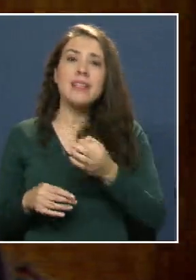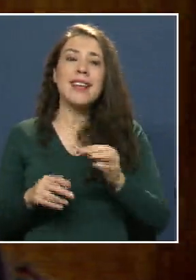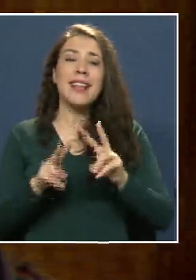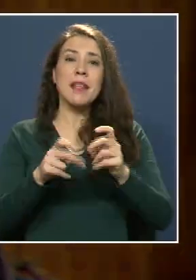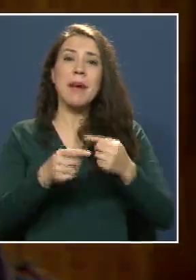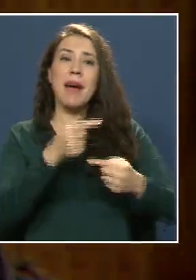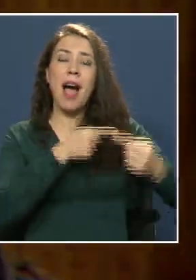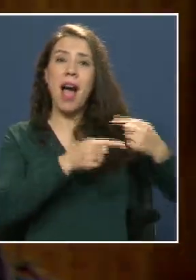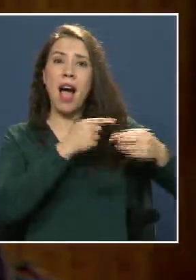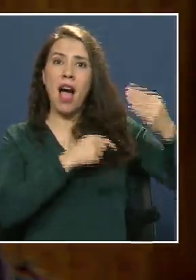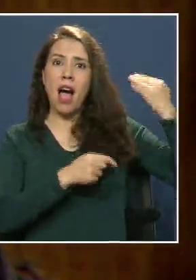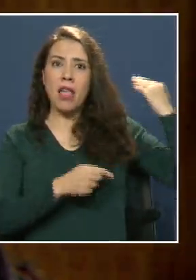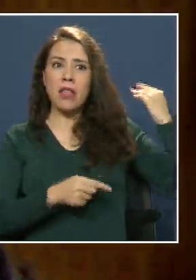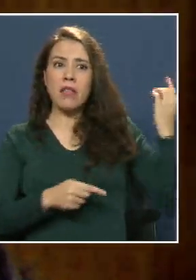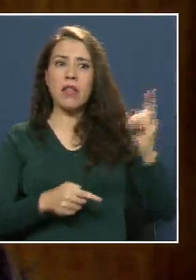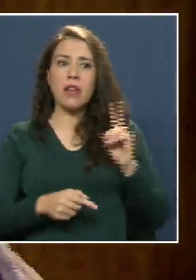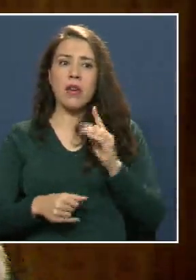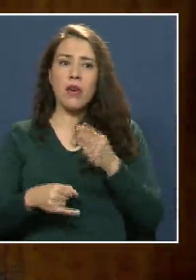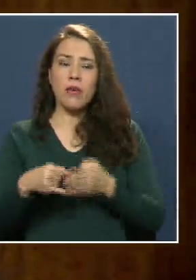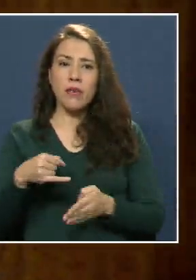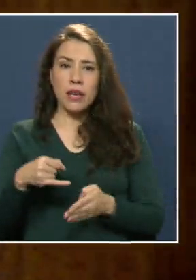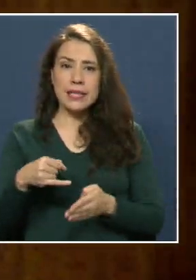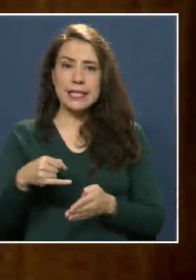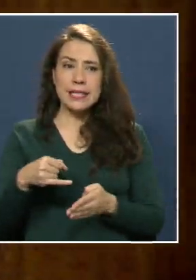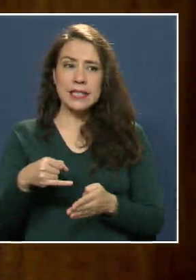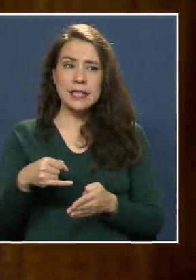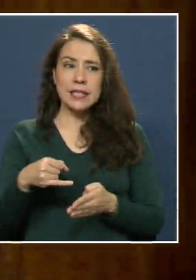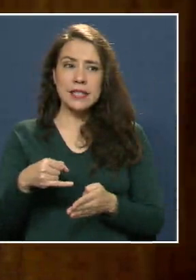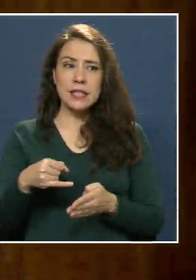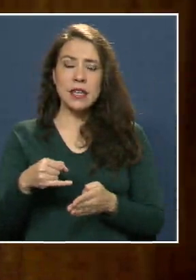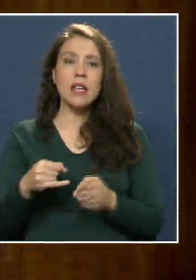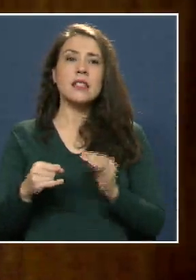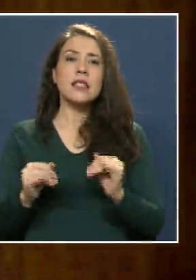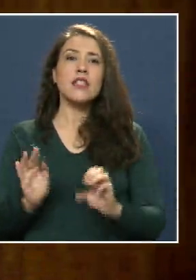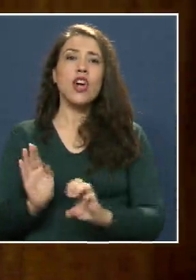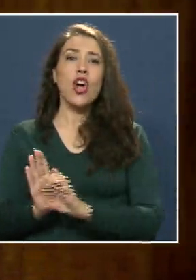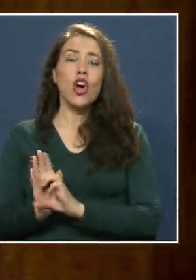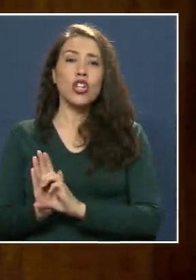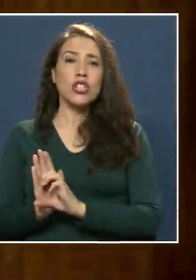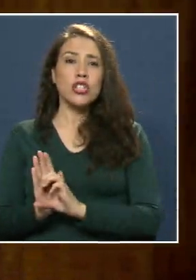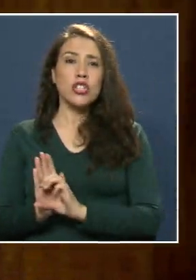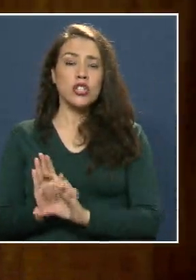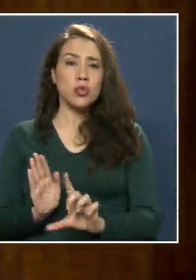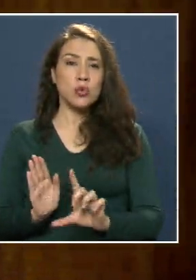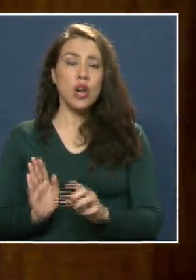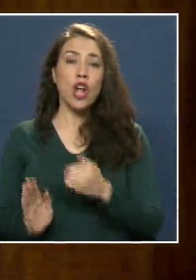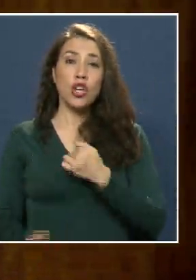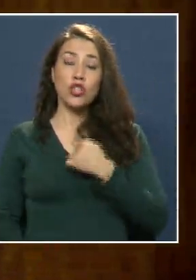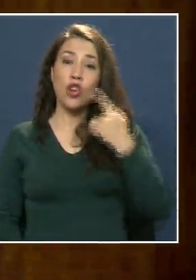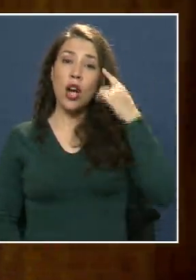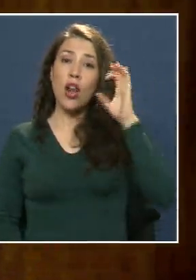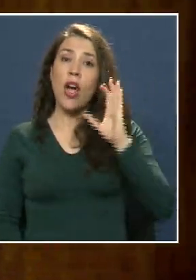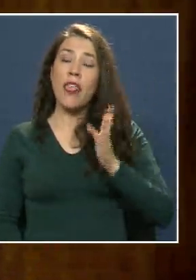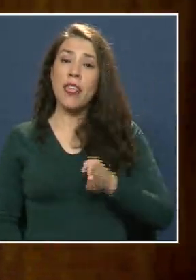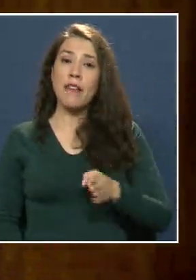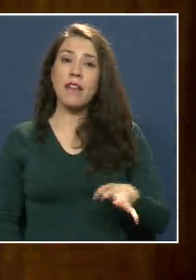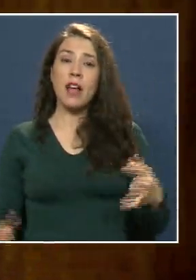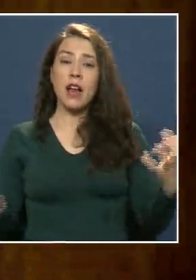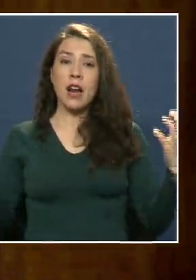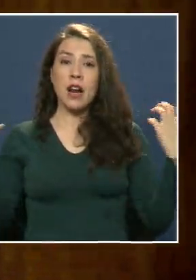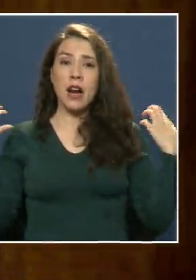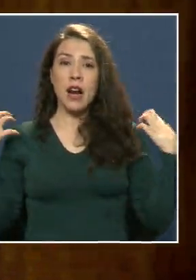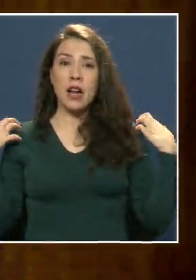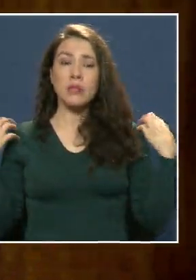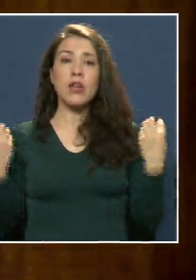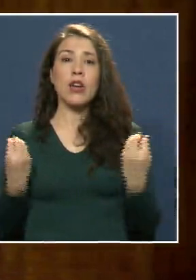retroactividad de la imprescriptibilidad es constitucional. creo, debemos ser responsables en